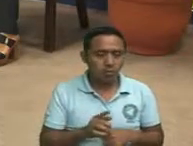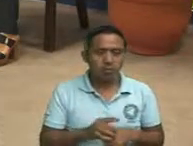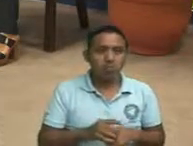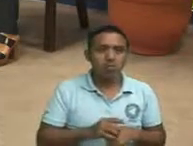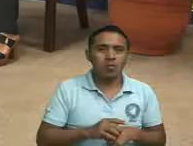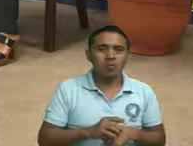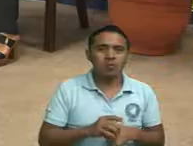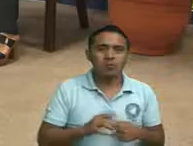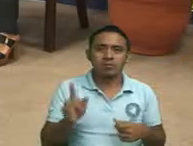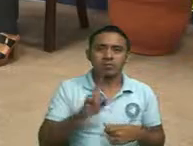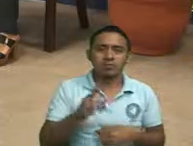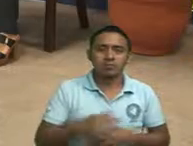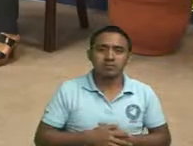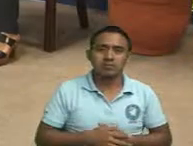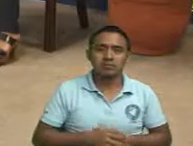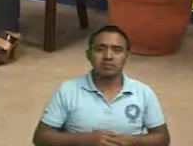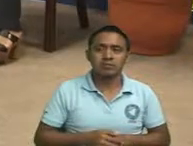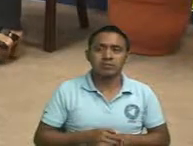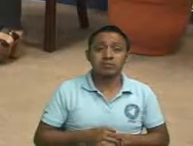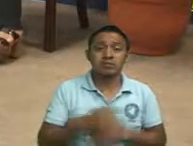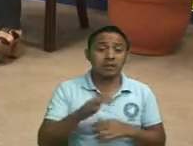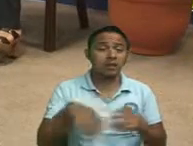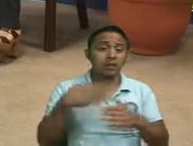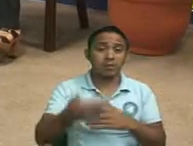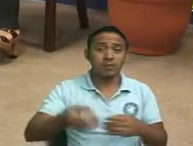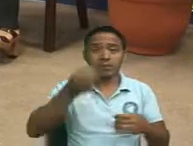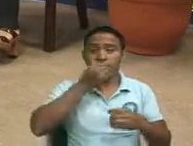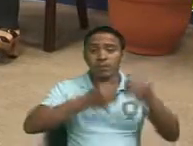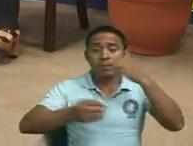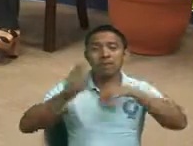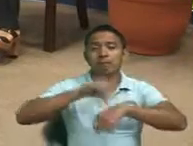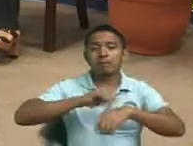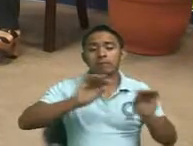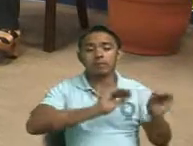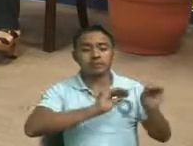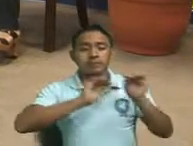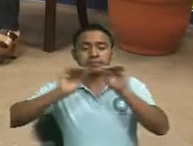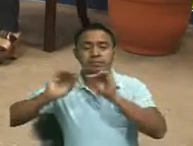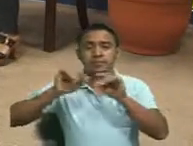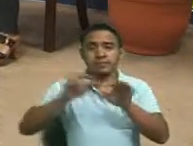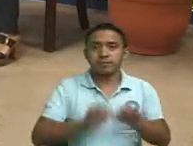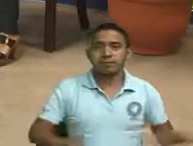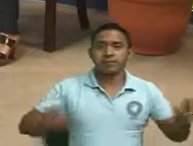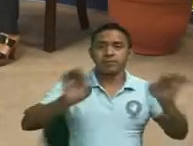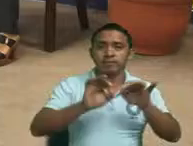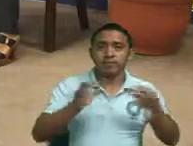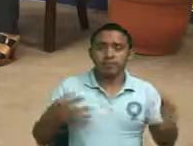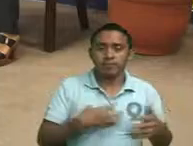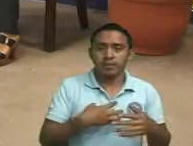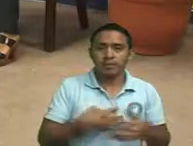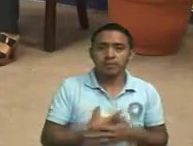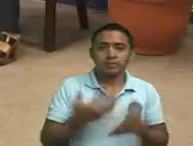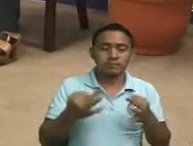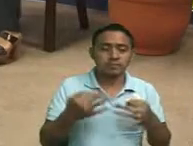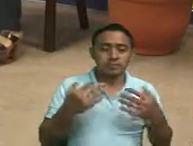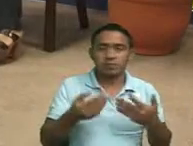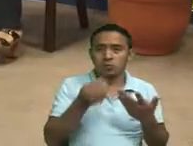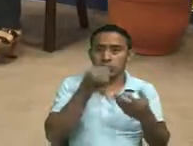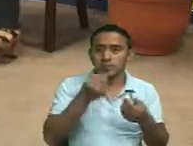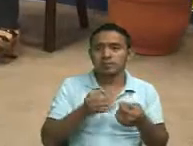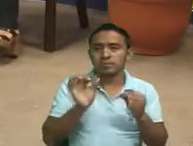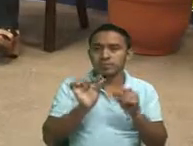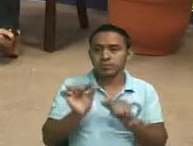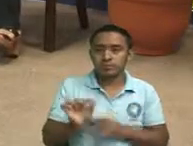dar ganas de comer a las 9 de la noche. Es correcto. Y ahí, sí. Por eso es lo importante de comer siempre con medida.